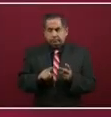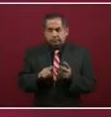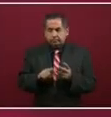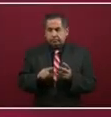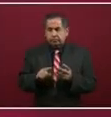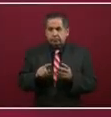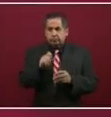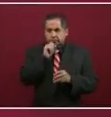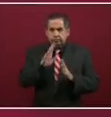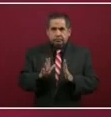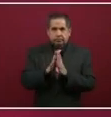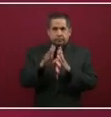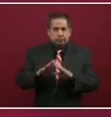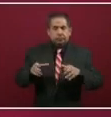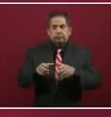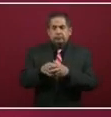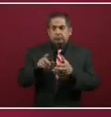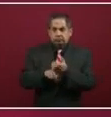participó